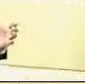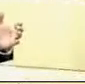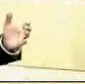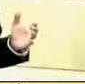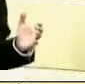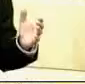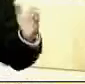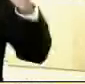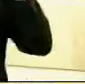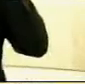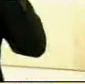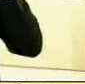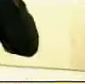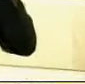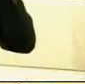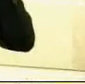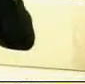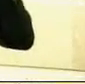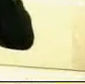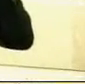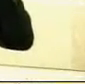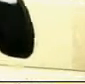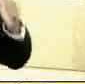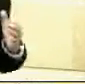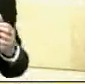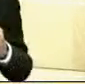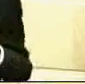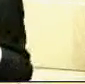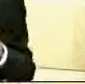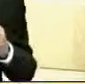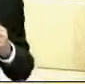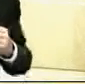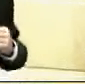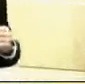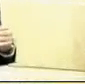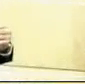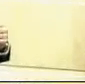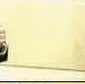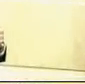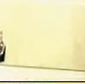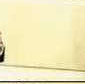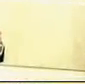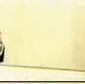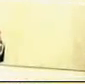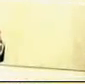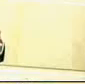volatilidad. Más que la futurología, nuestro trabajo se parece más al de un